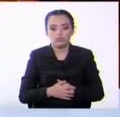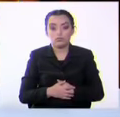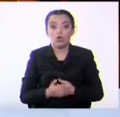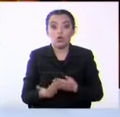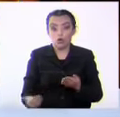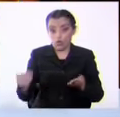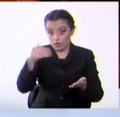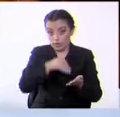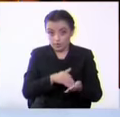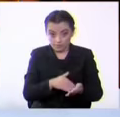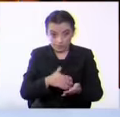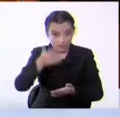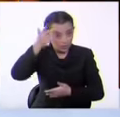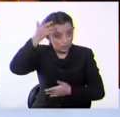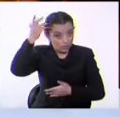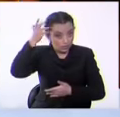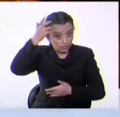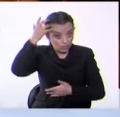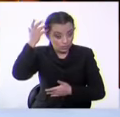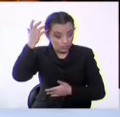Nuevamente sale esta canica